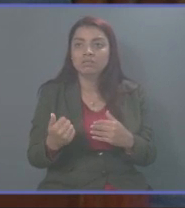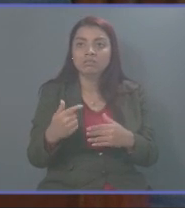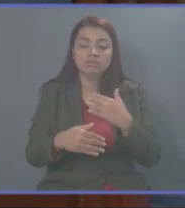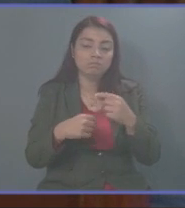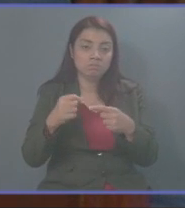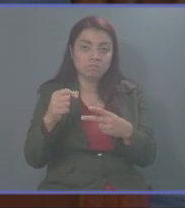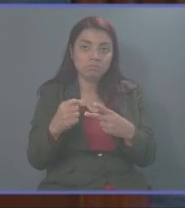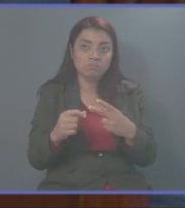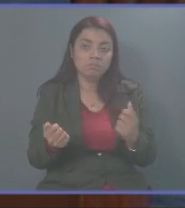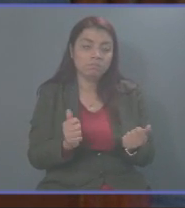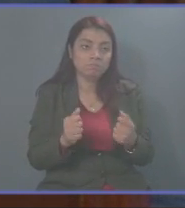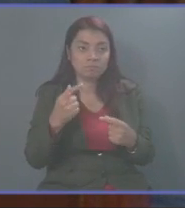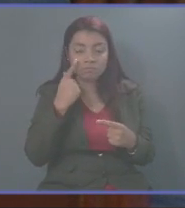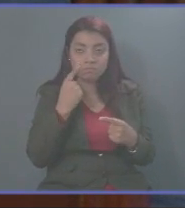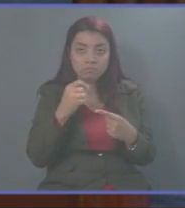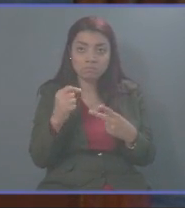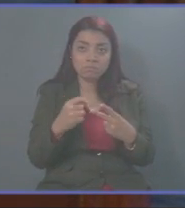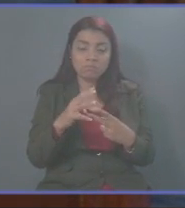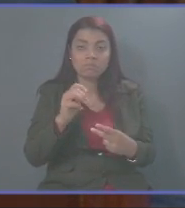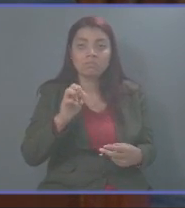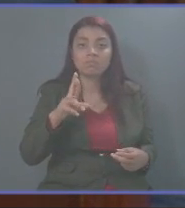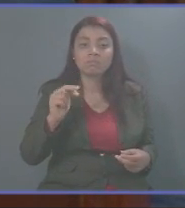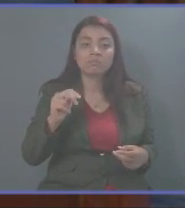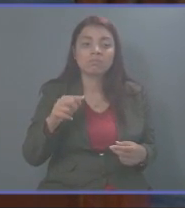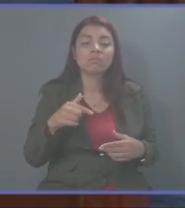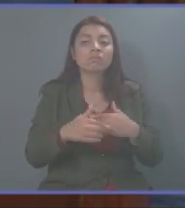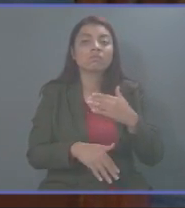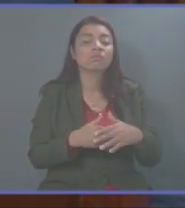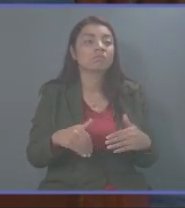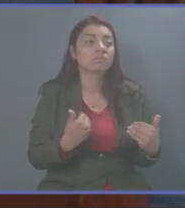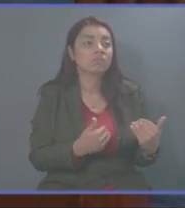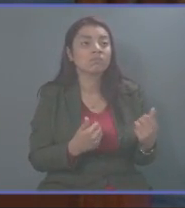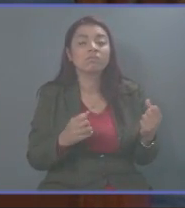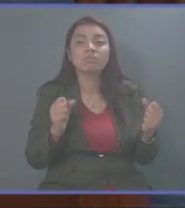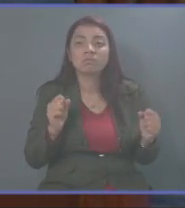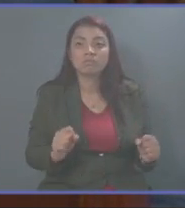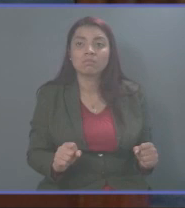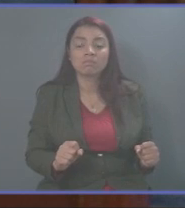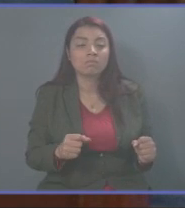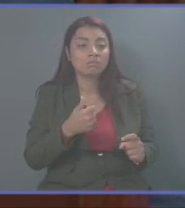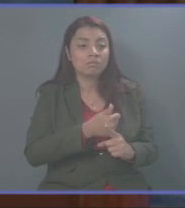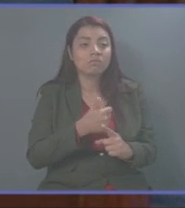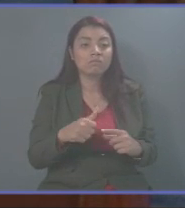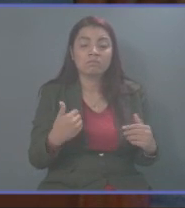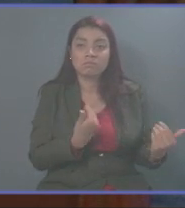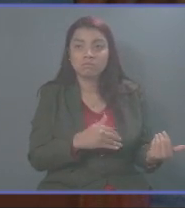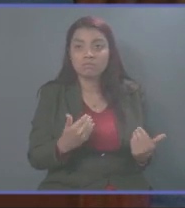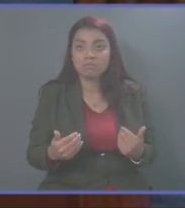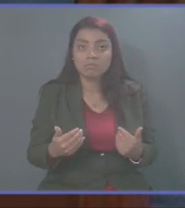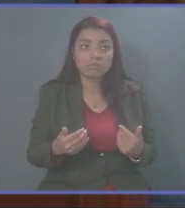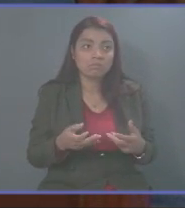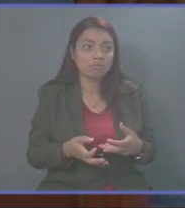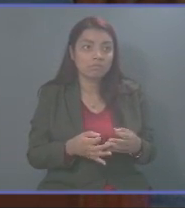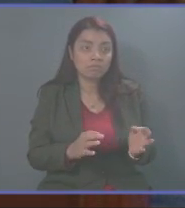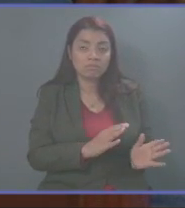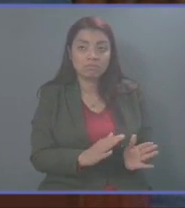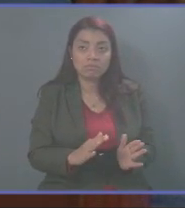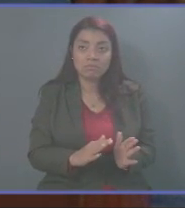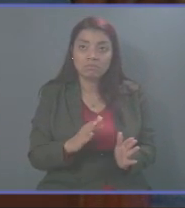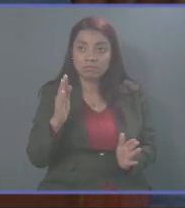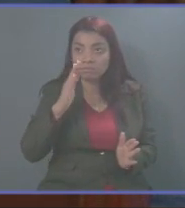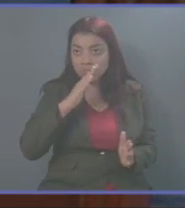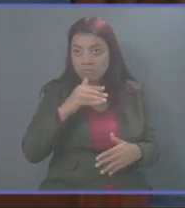estará sujeto a verificación del MAN. Los formatos para reportar cada una de las actividades de manejo de los residuos